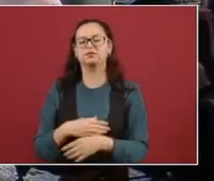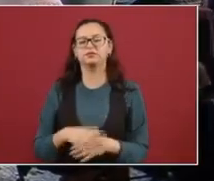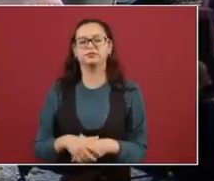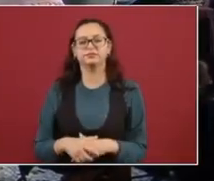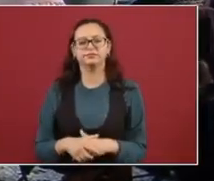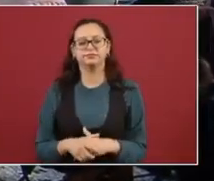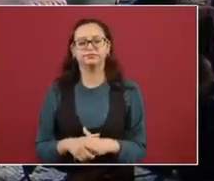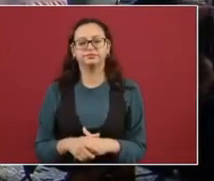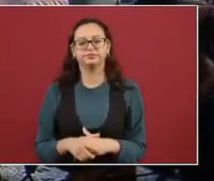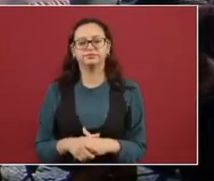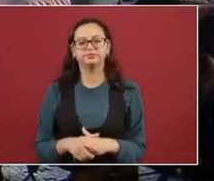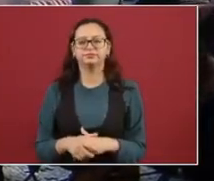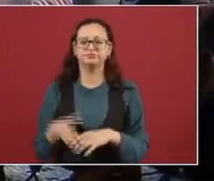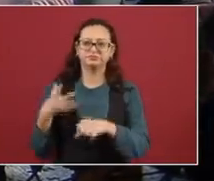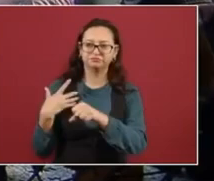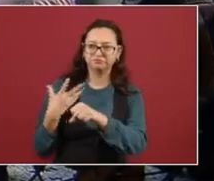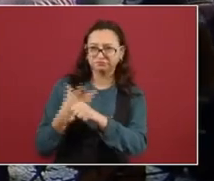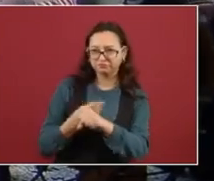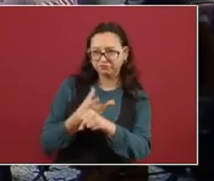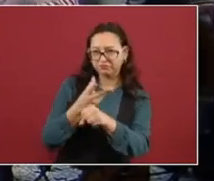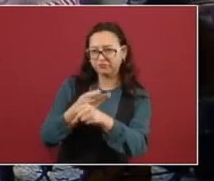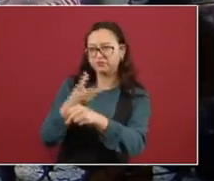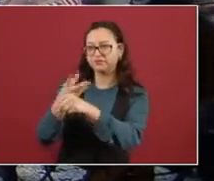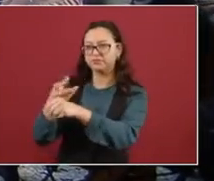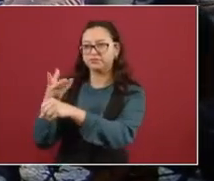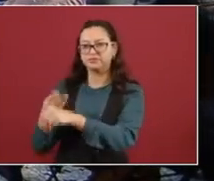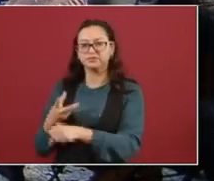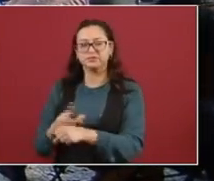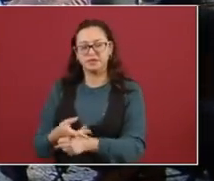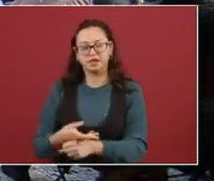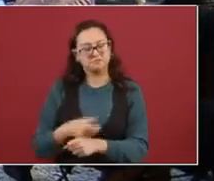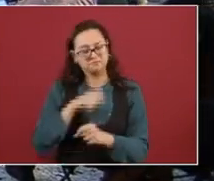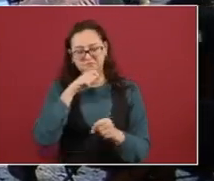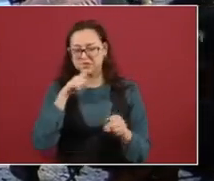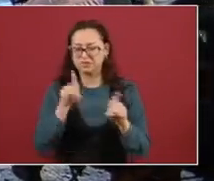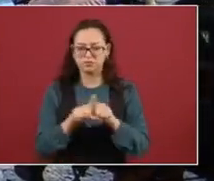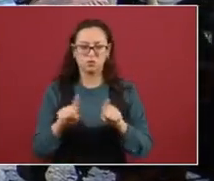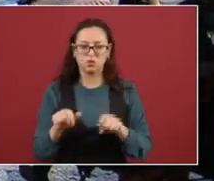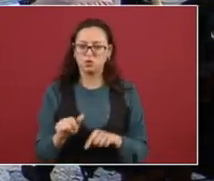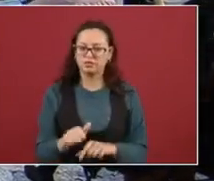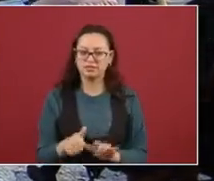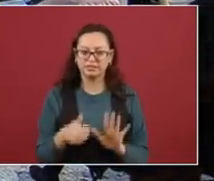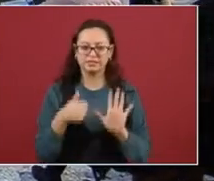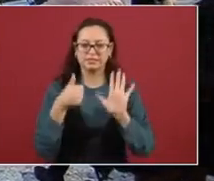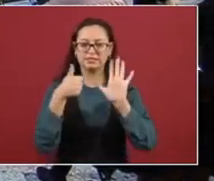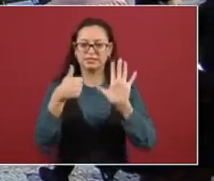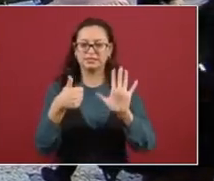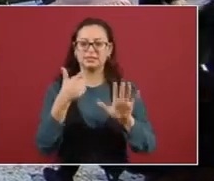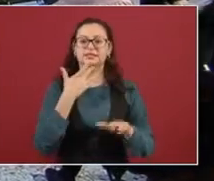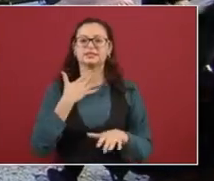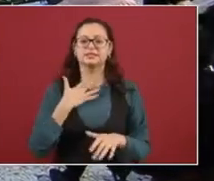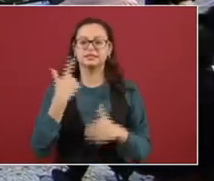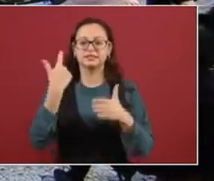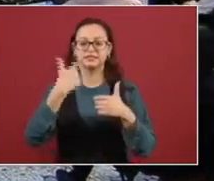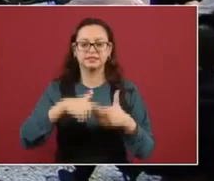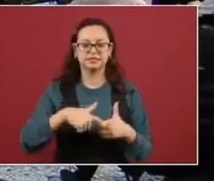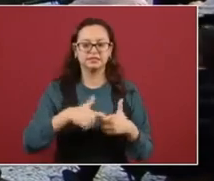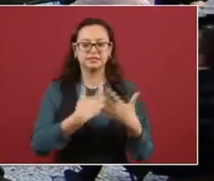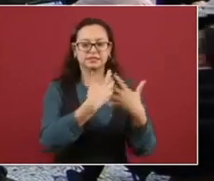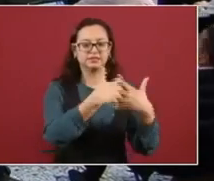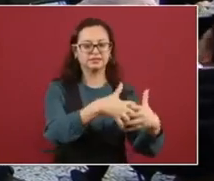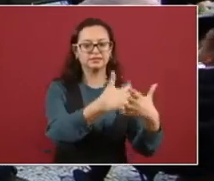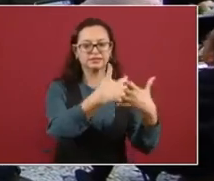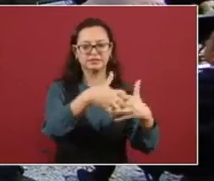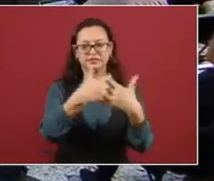Vamos a rehabilitar las 6 refinerías para aumentar